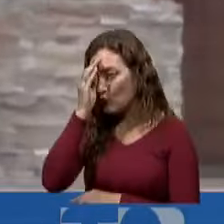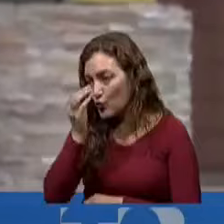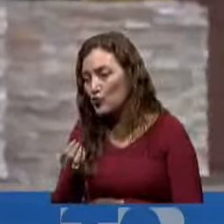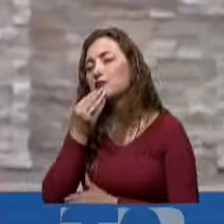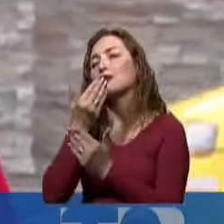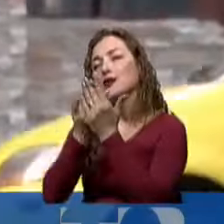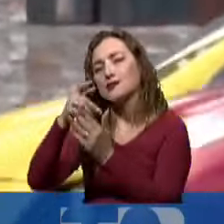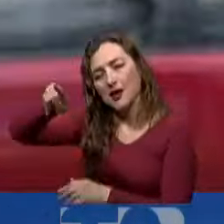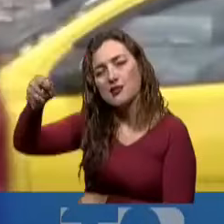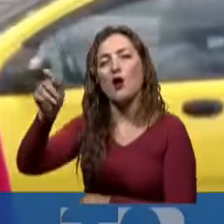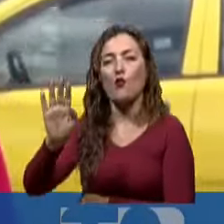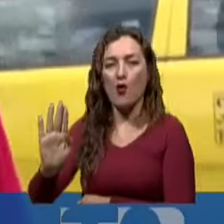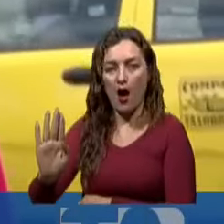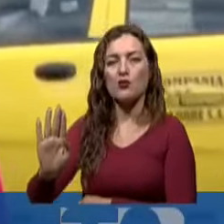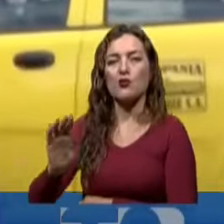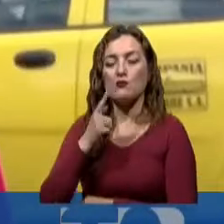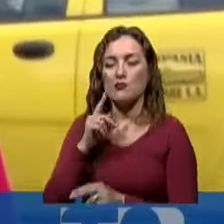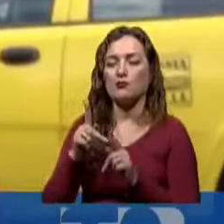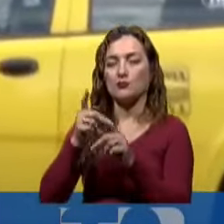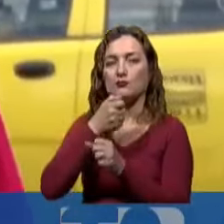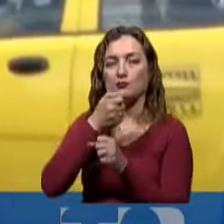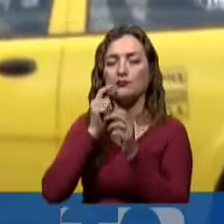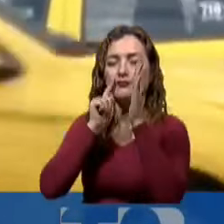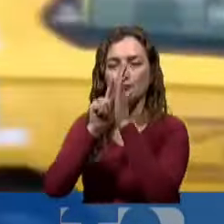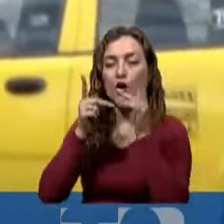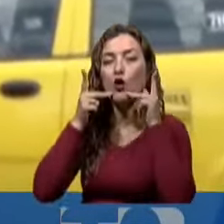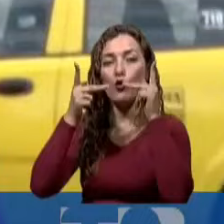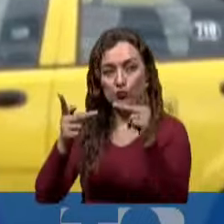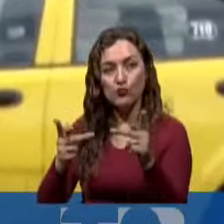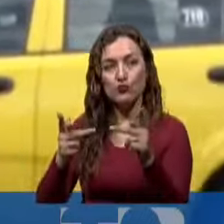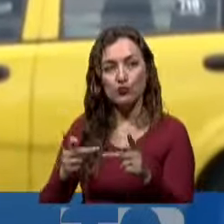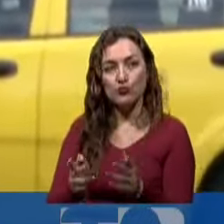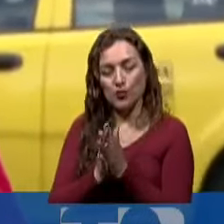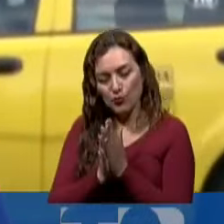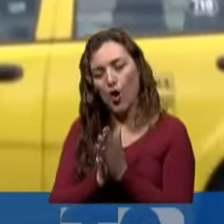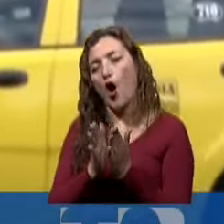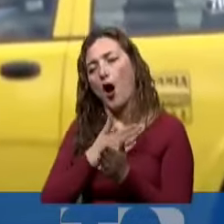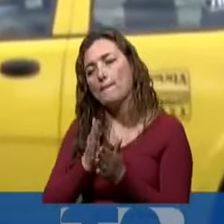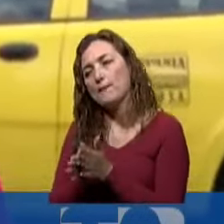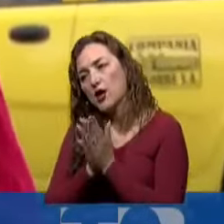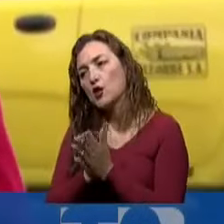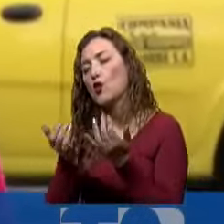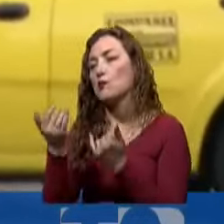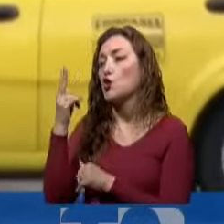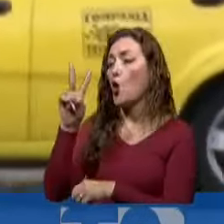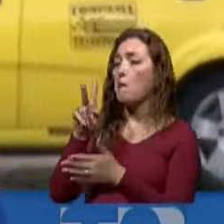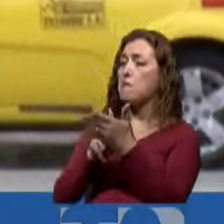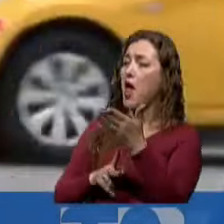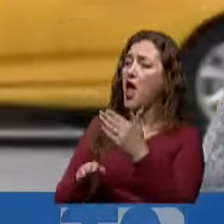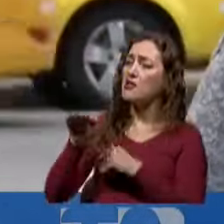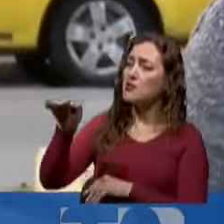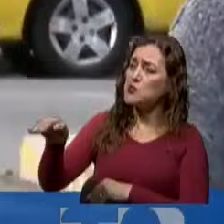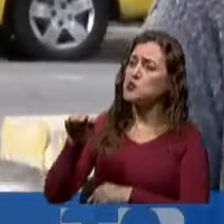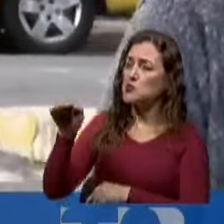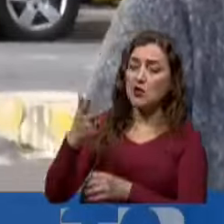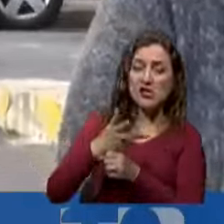días y gracias a Teleamazonas por permitirnos hacer este pedido muy formal que lo hemos hecho ya dos veces. Han